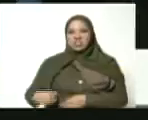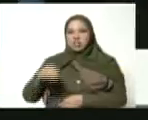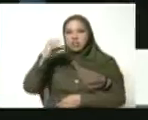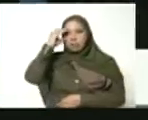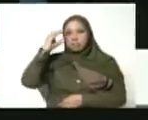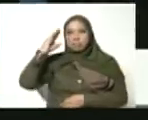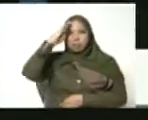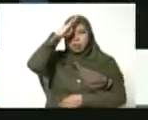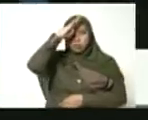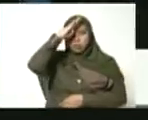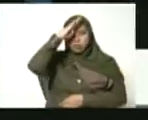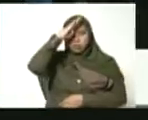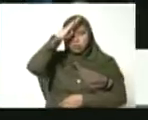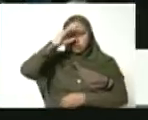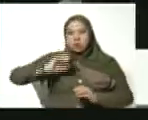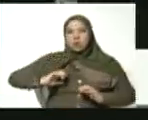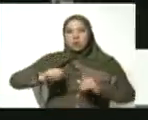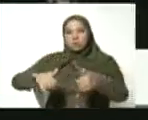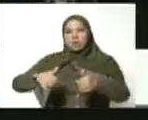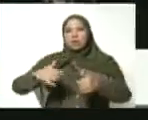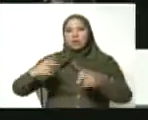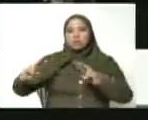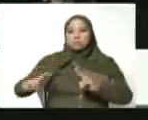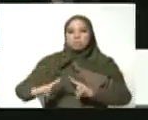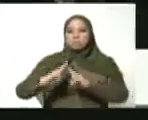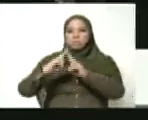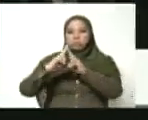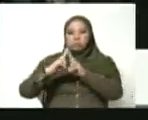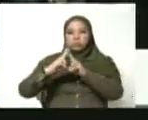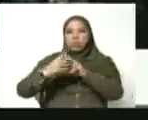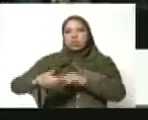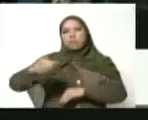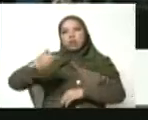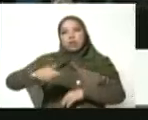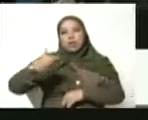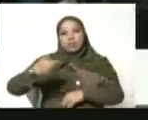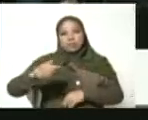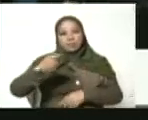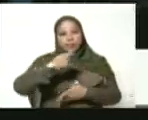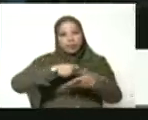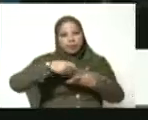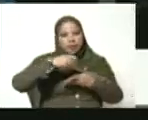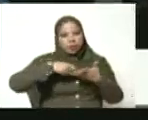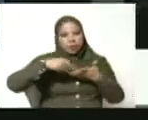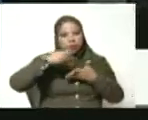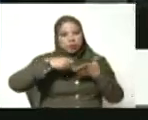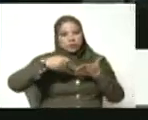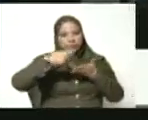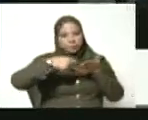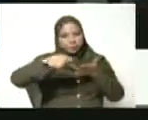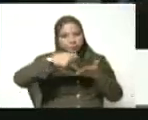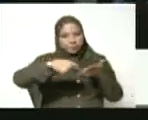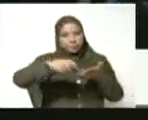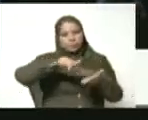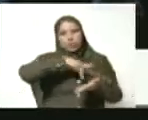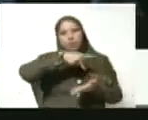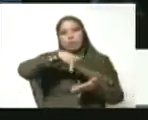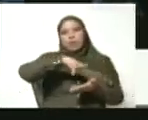parta de lo esencial, es decir, del encuentro de escritores y escritoras que representan